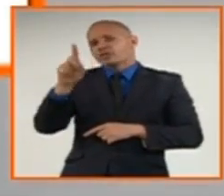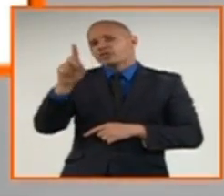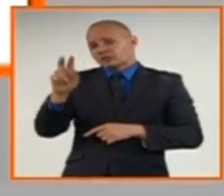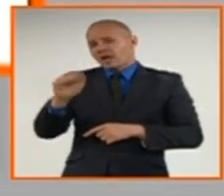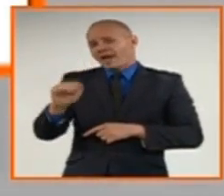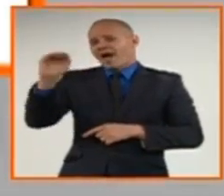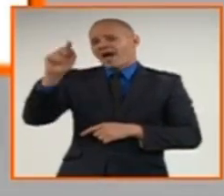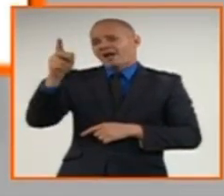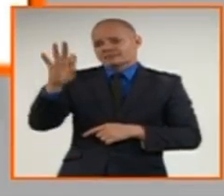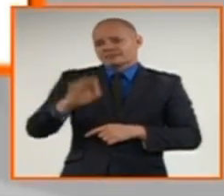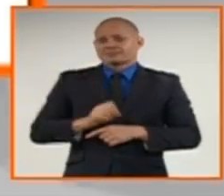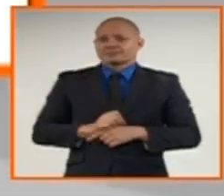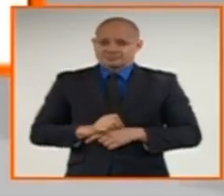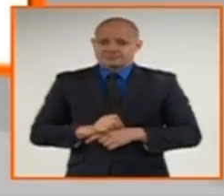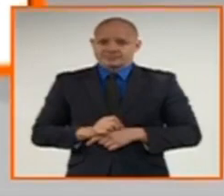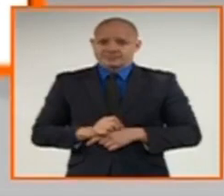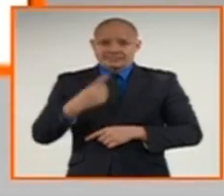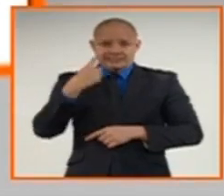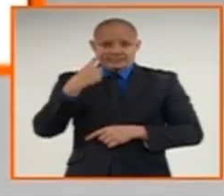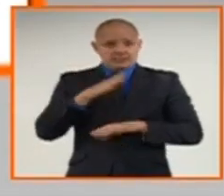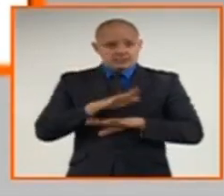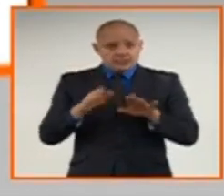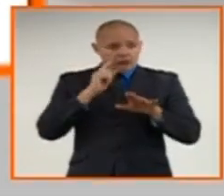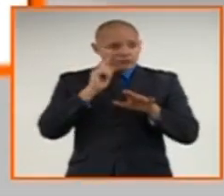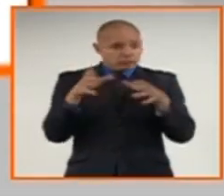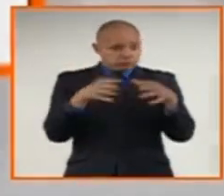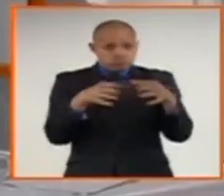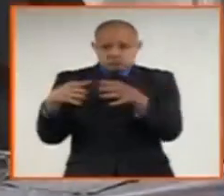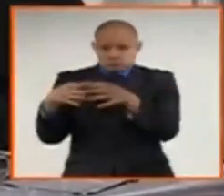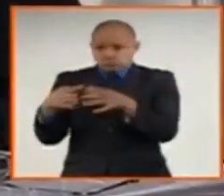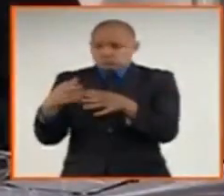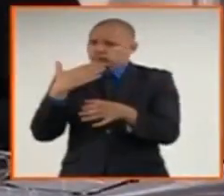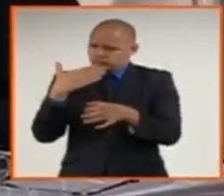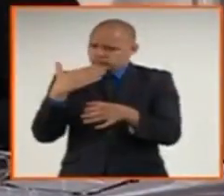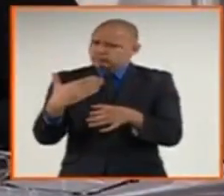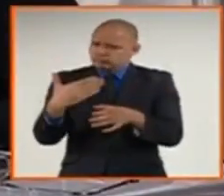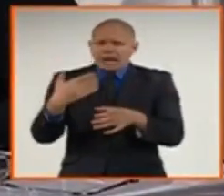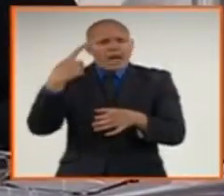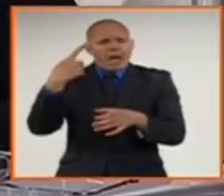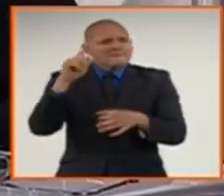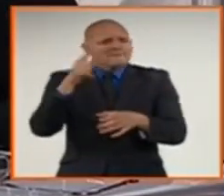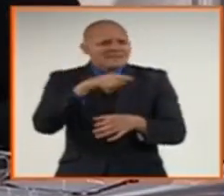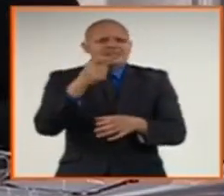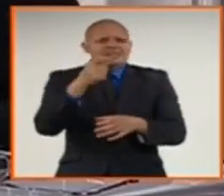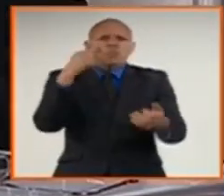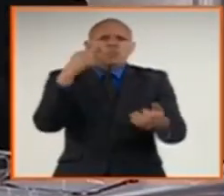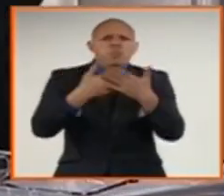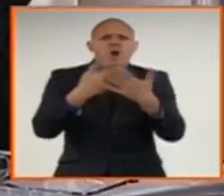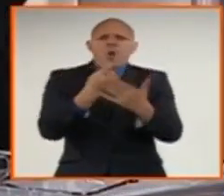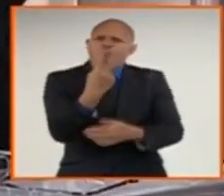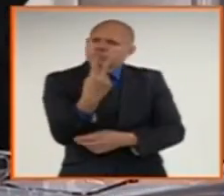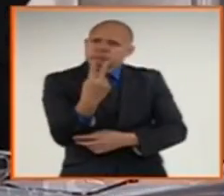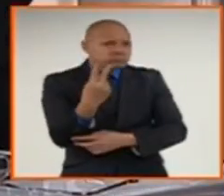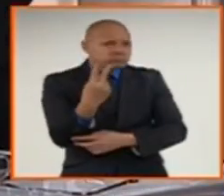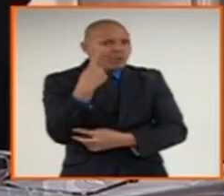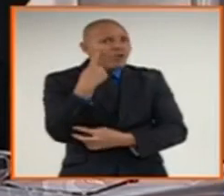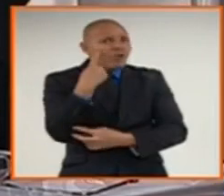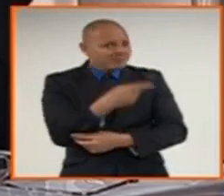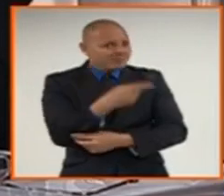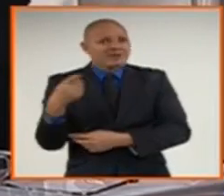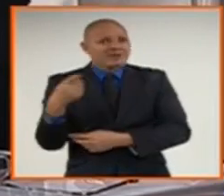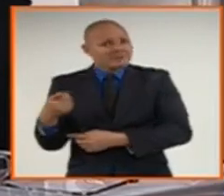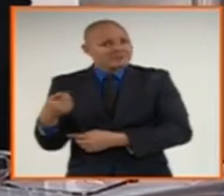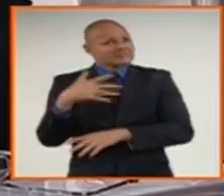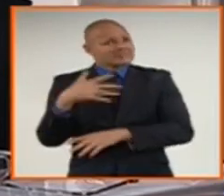población muy caracterizada en términos de seguridad y en términos de evaluación de la respuesta inmune. En términos de la seguridad, bueno,